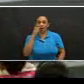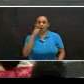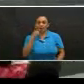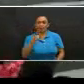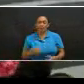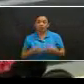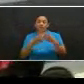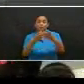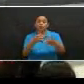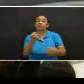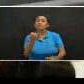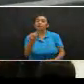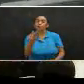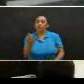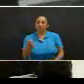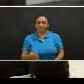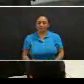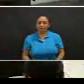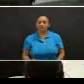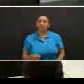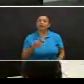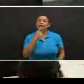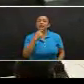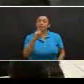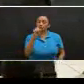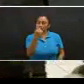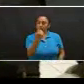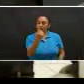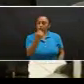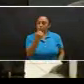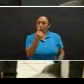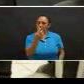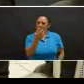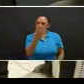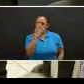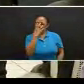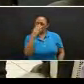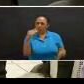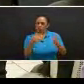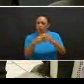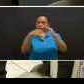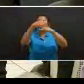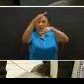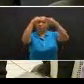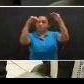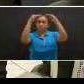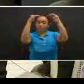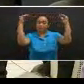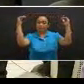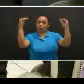que dijo fue, he pecado contra el cielo y contra ti.